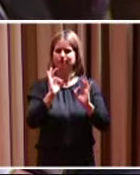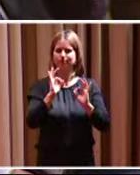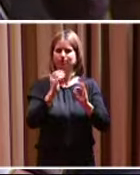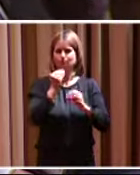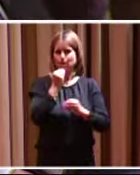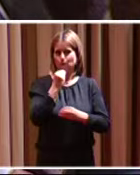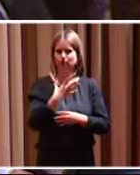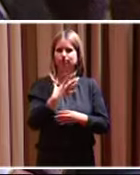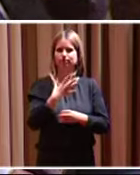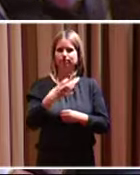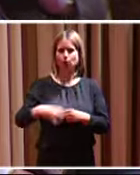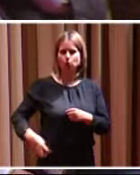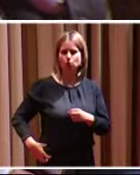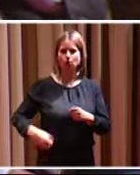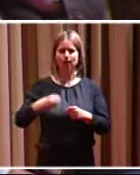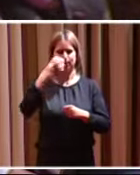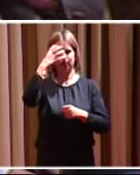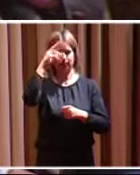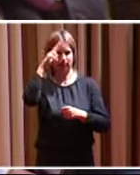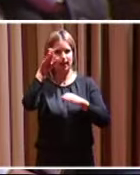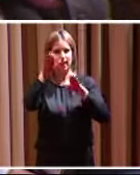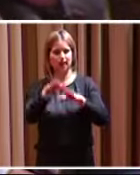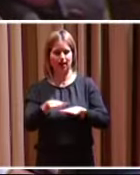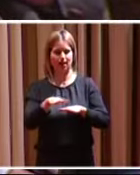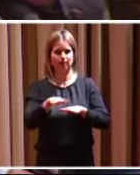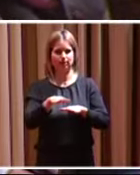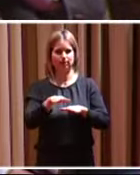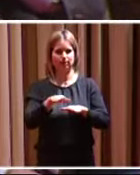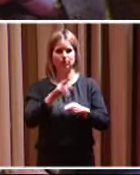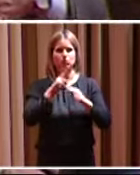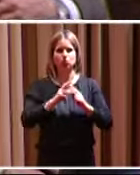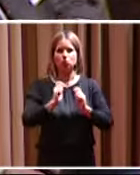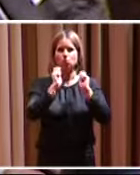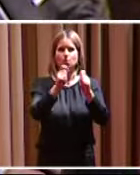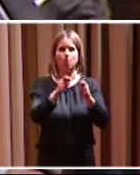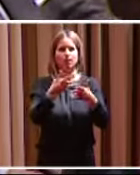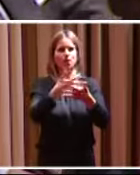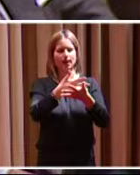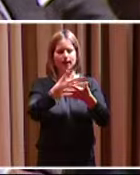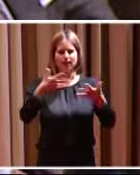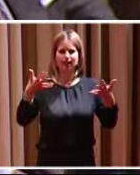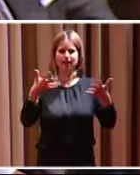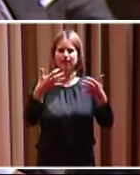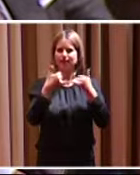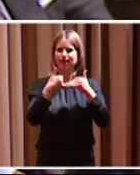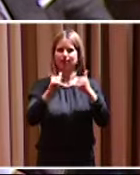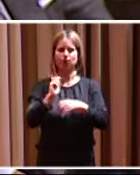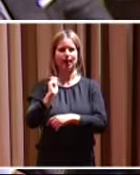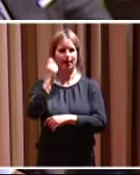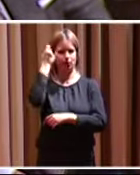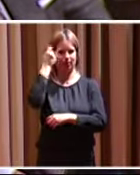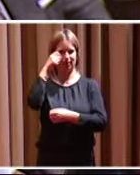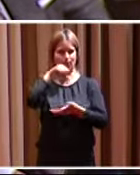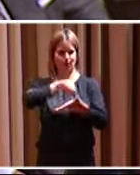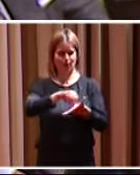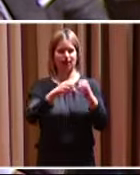noble, muy leal, nombrada, grande, celebérrima y heroica,